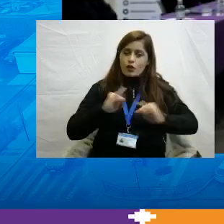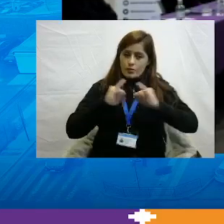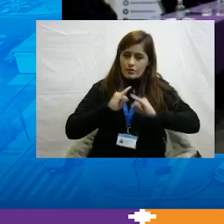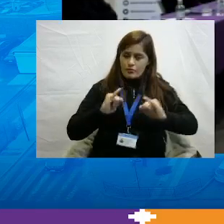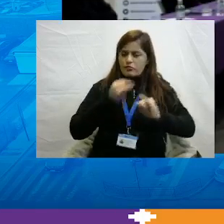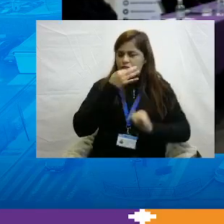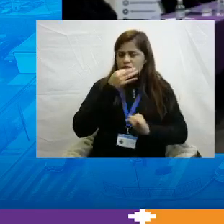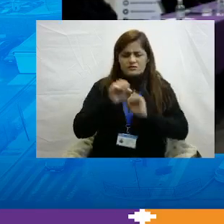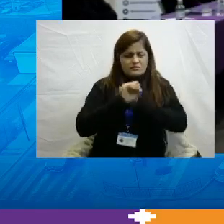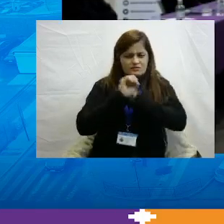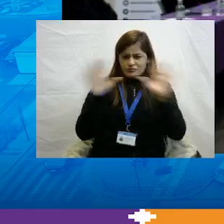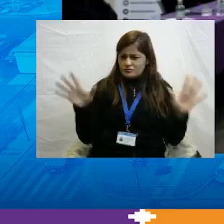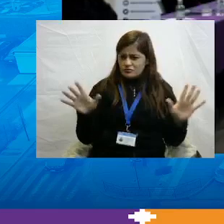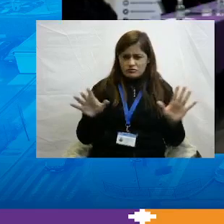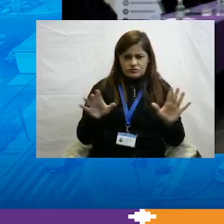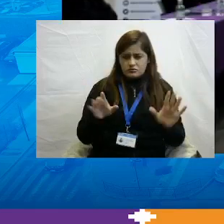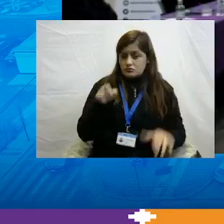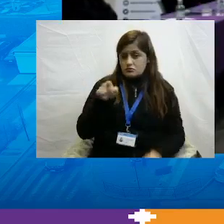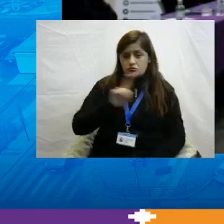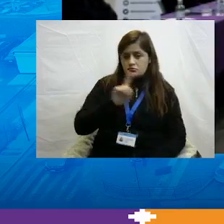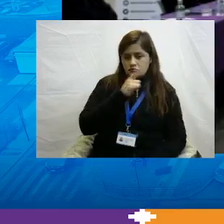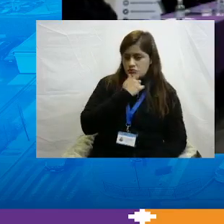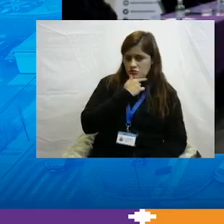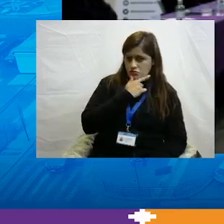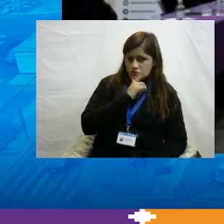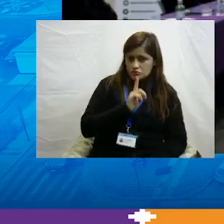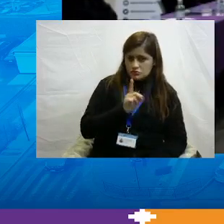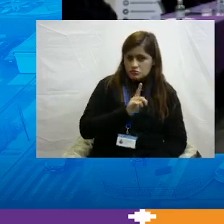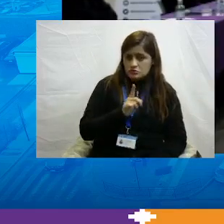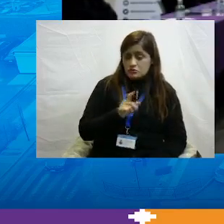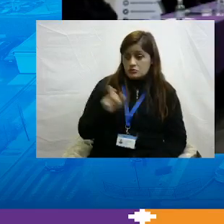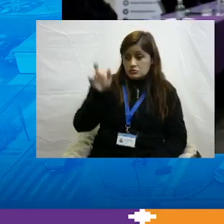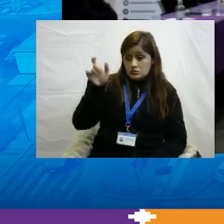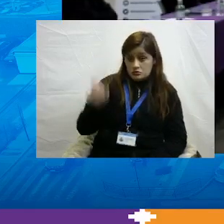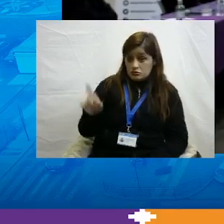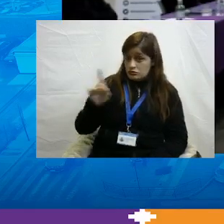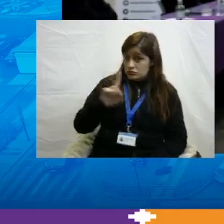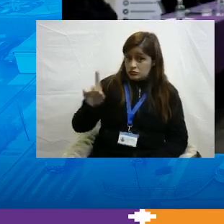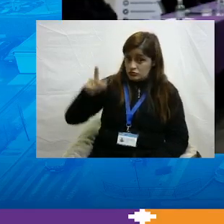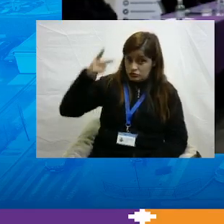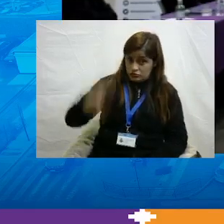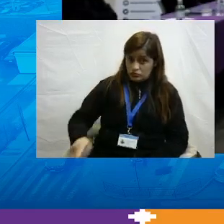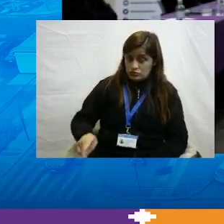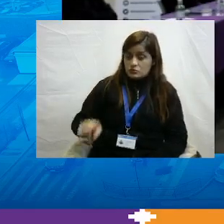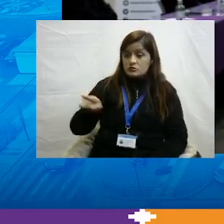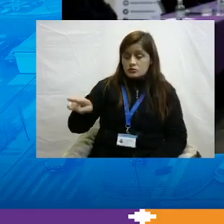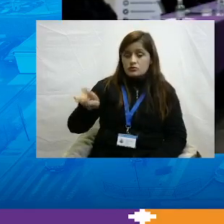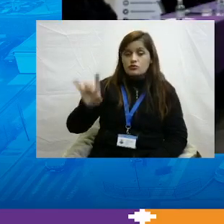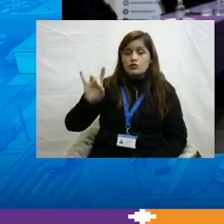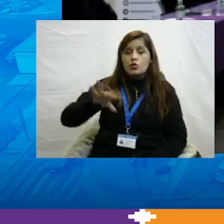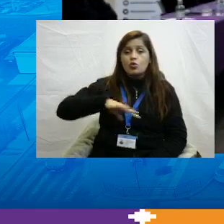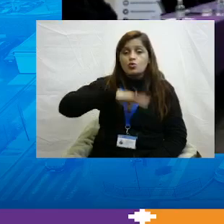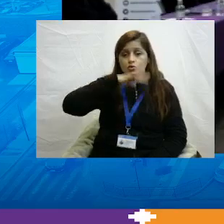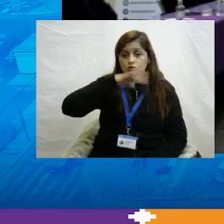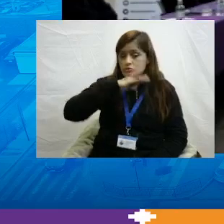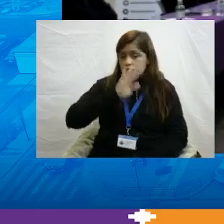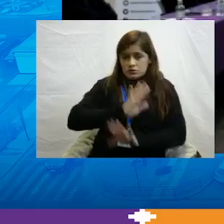con la contraparte, solo hacer precisión que en este caso no son dueños, sino que están haciendo uso de un